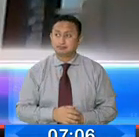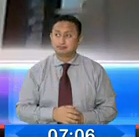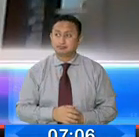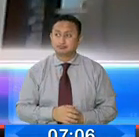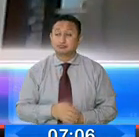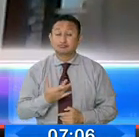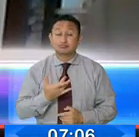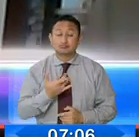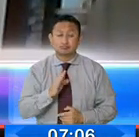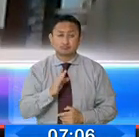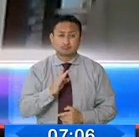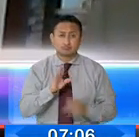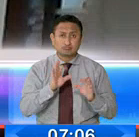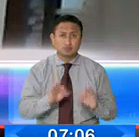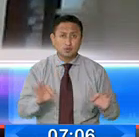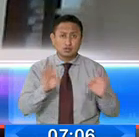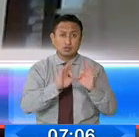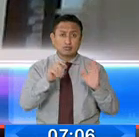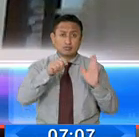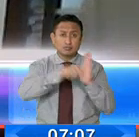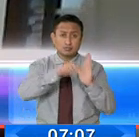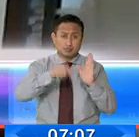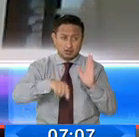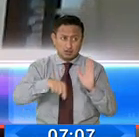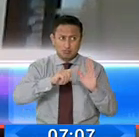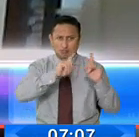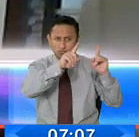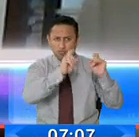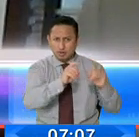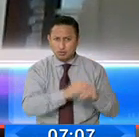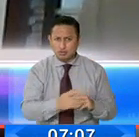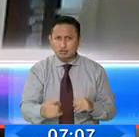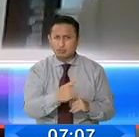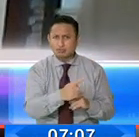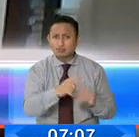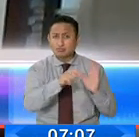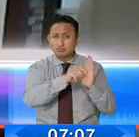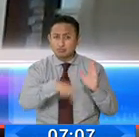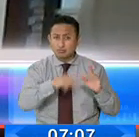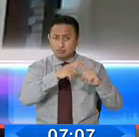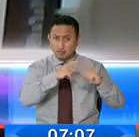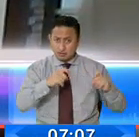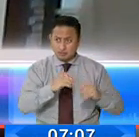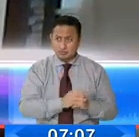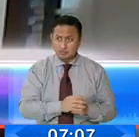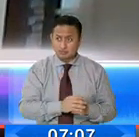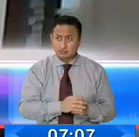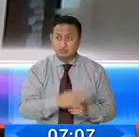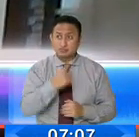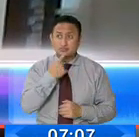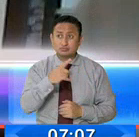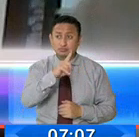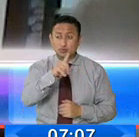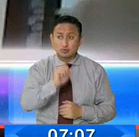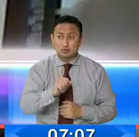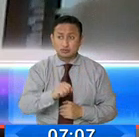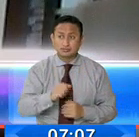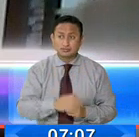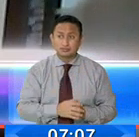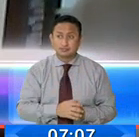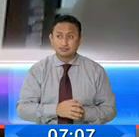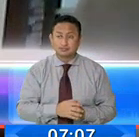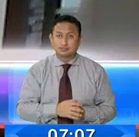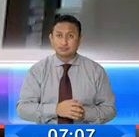también pregunten a la Contraloría, que pregunten al excontralor Carlos Poli, aparte de eso también que pregunten al